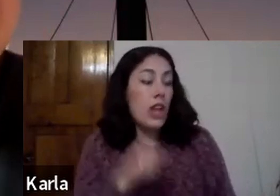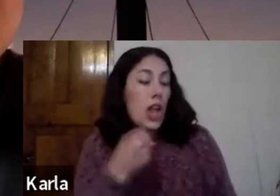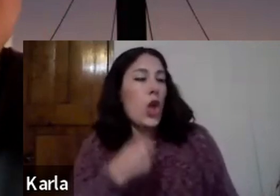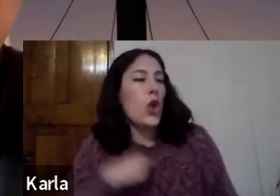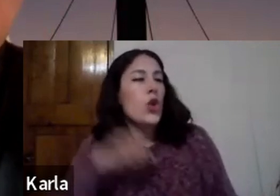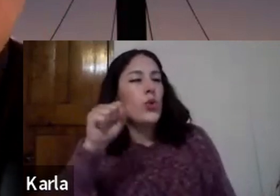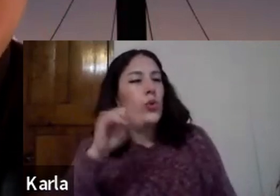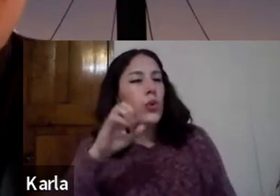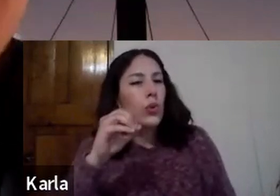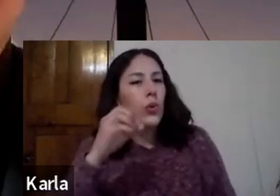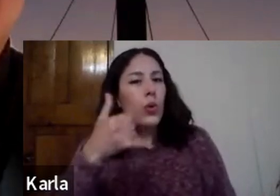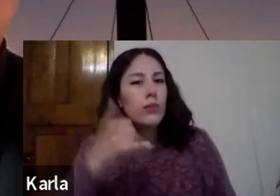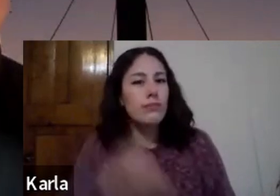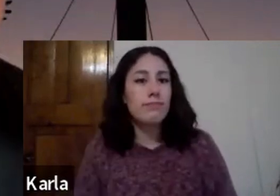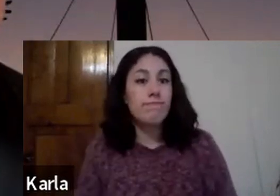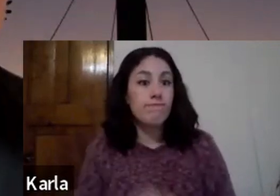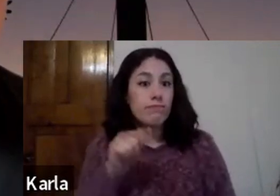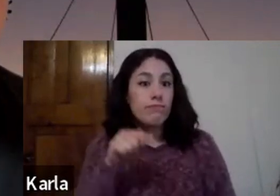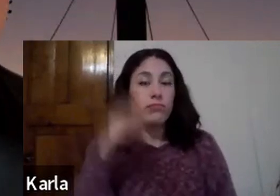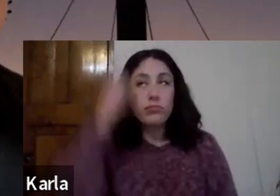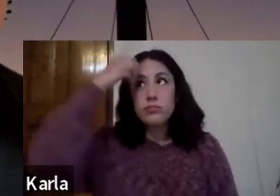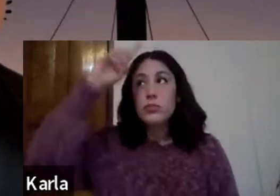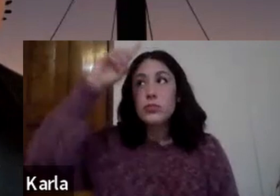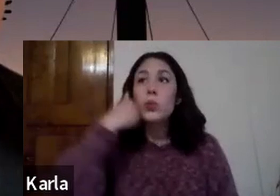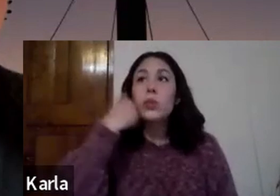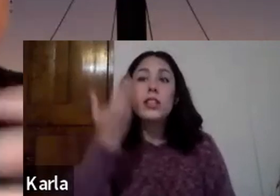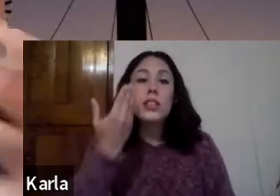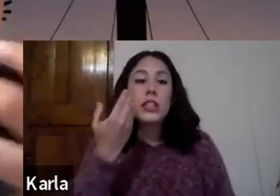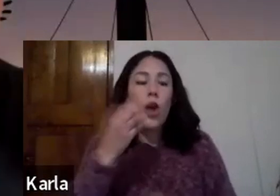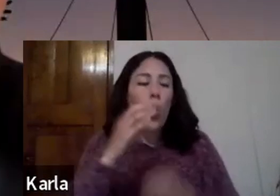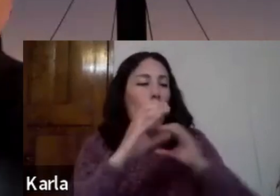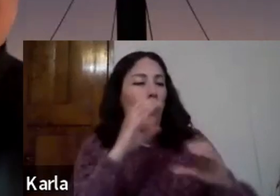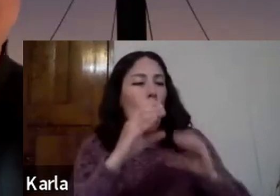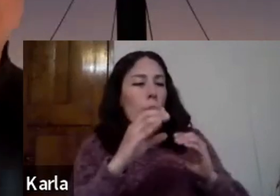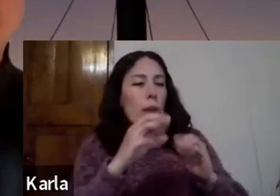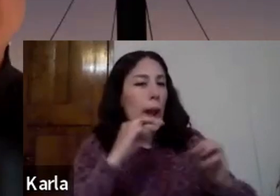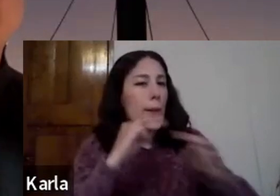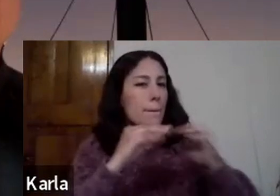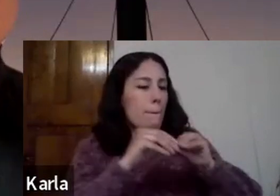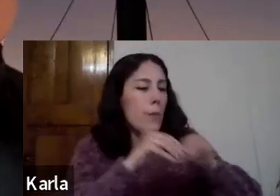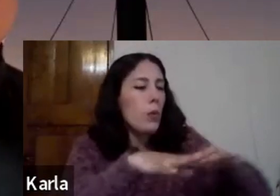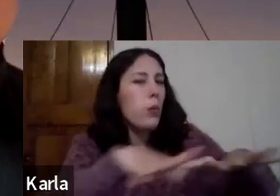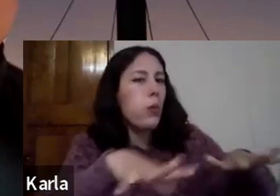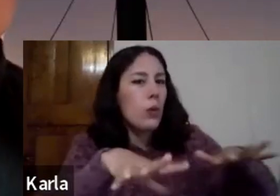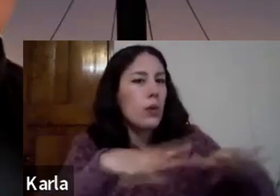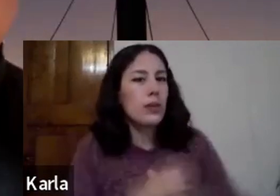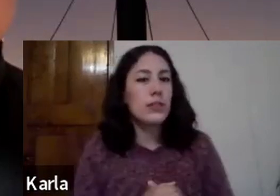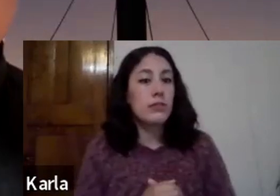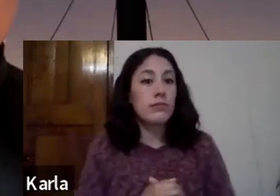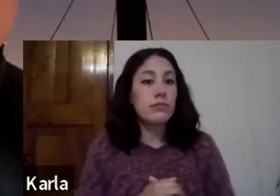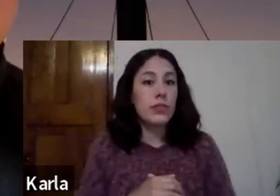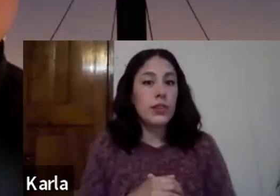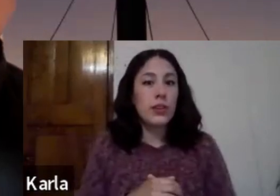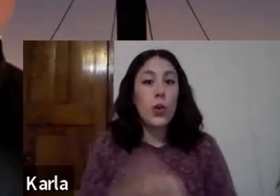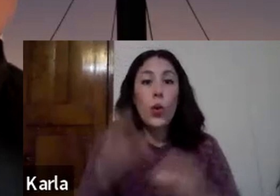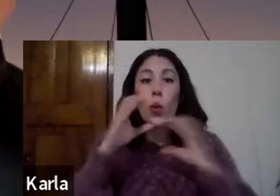es lo que quiere Dios comunicar a su pueblo. Es lo que nos quiere comunicar a nosotros. Yo